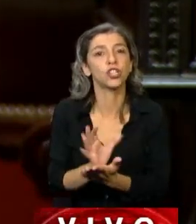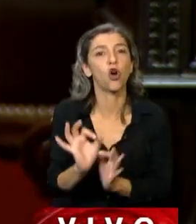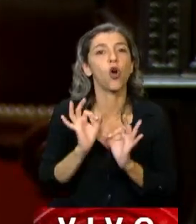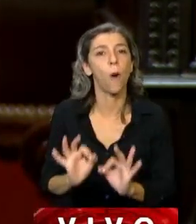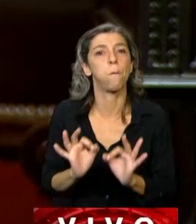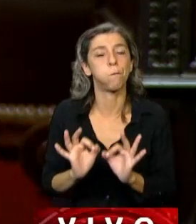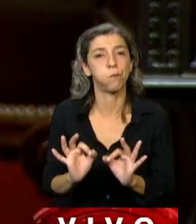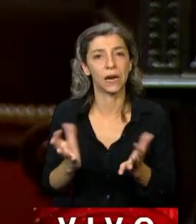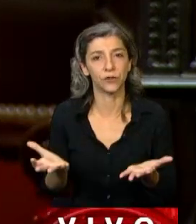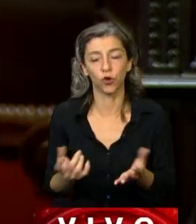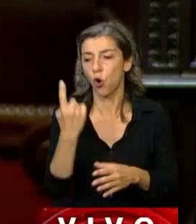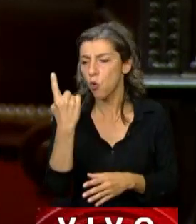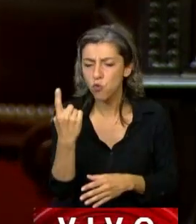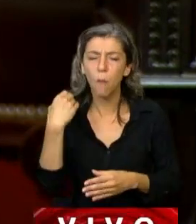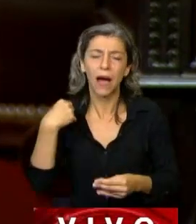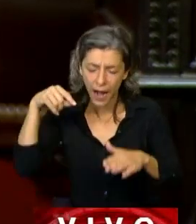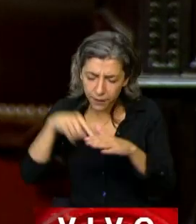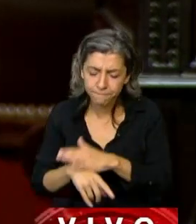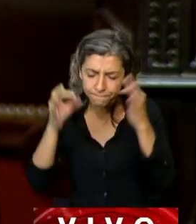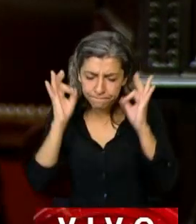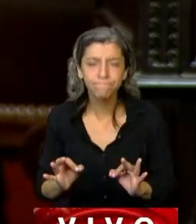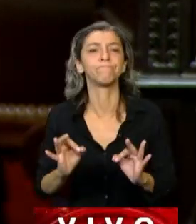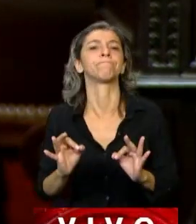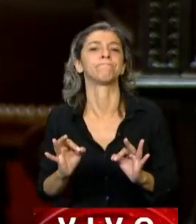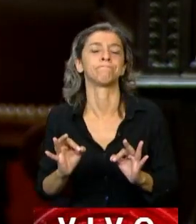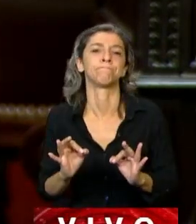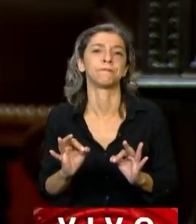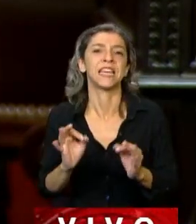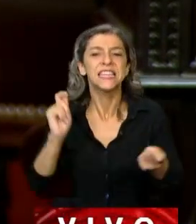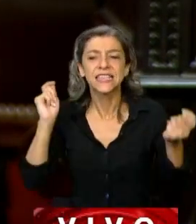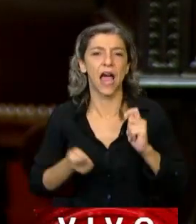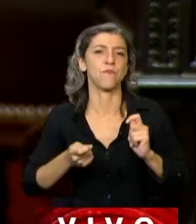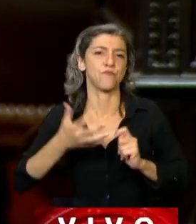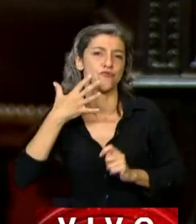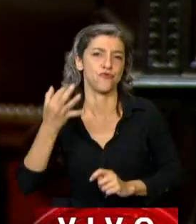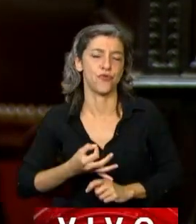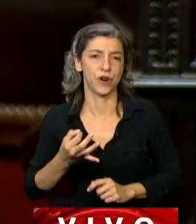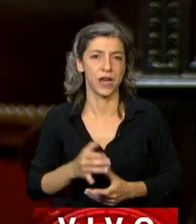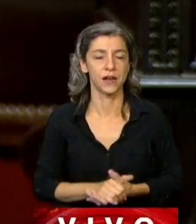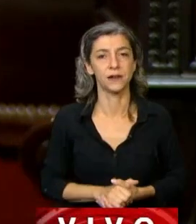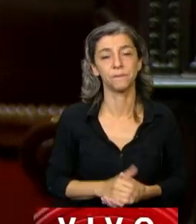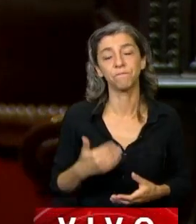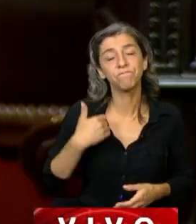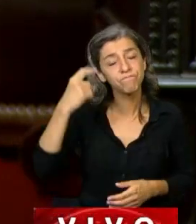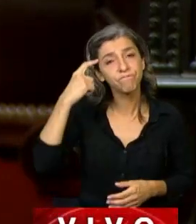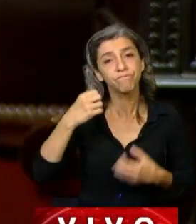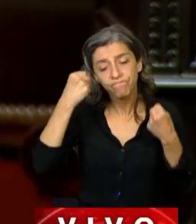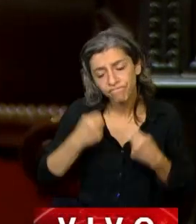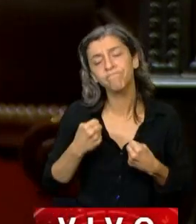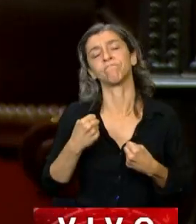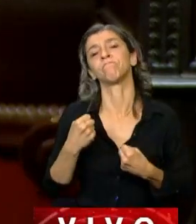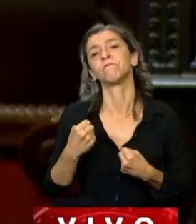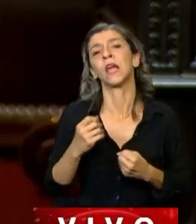completo, de un abordaje sistémico e integral. Y digo con toda convicción que se eligió acá el camino